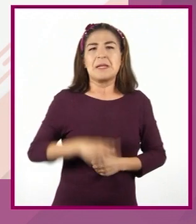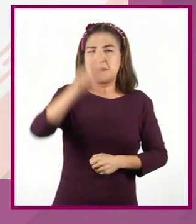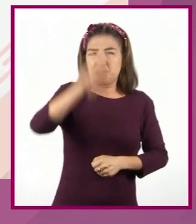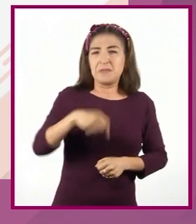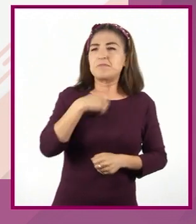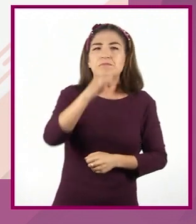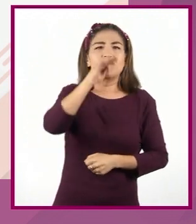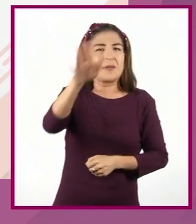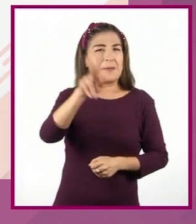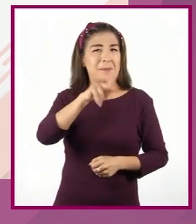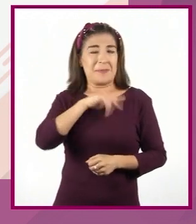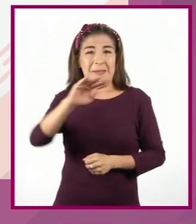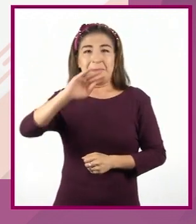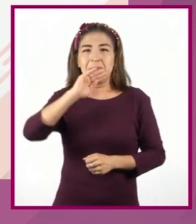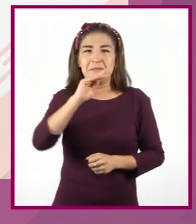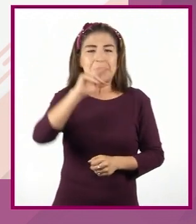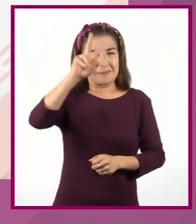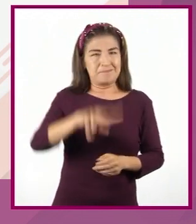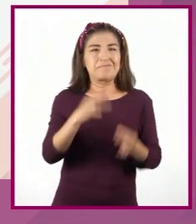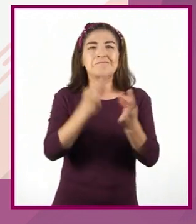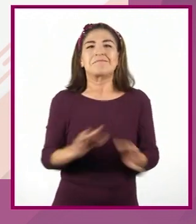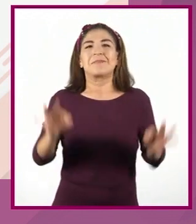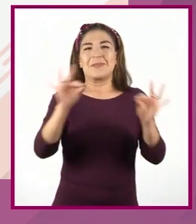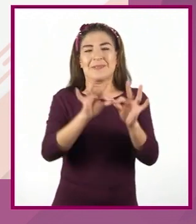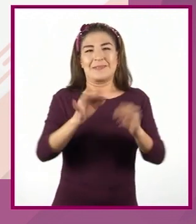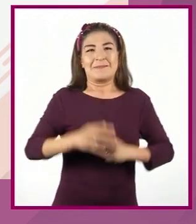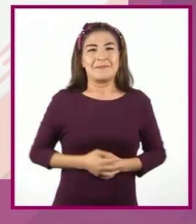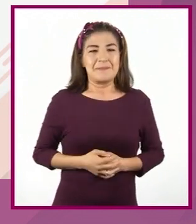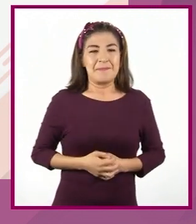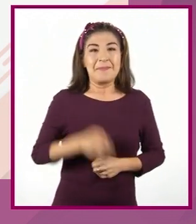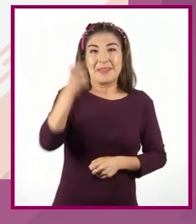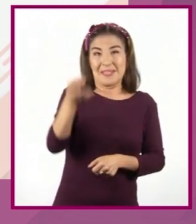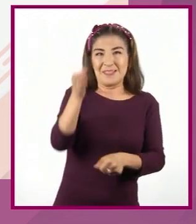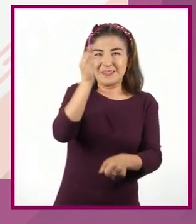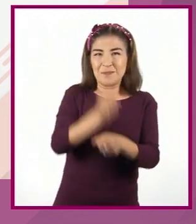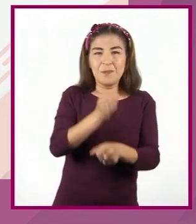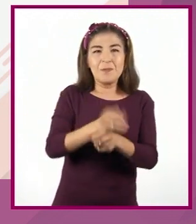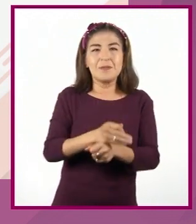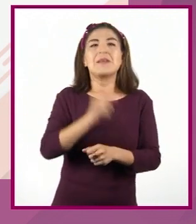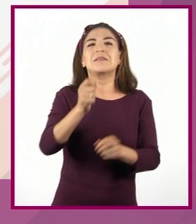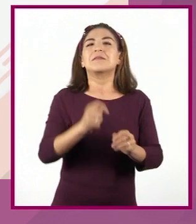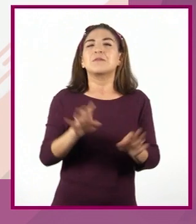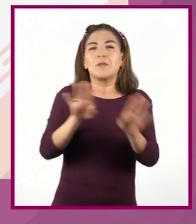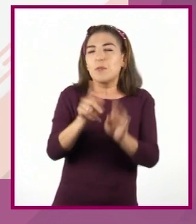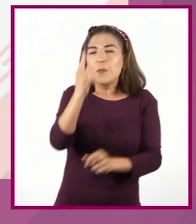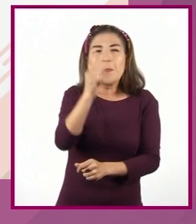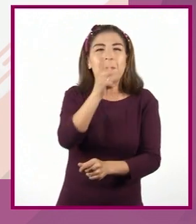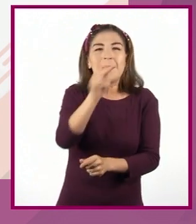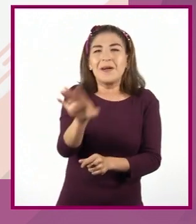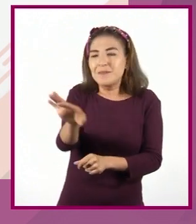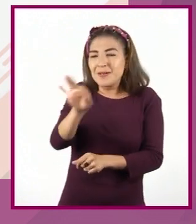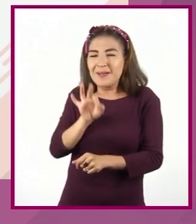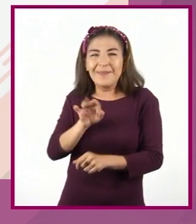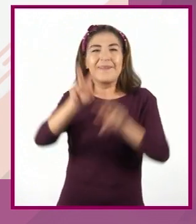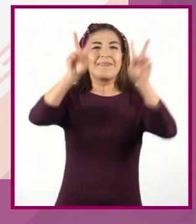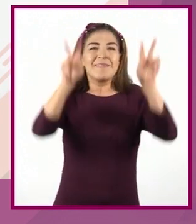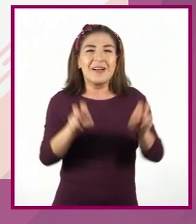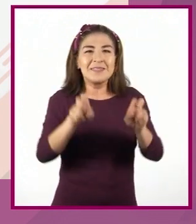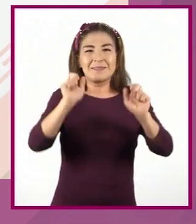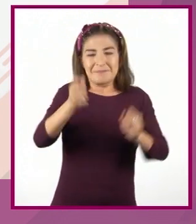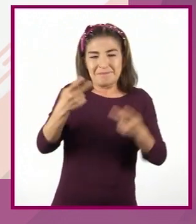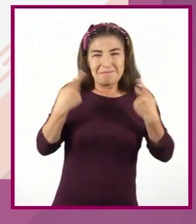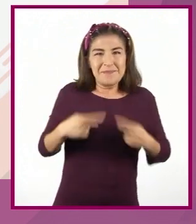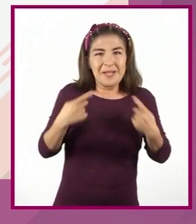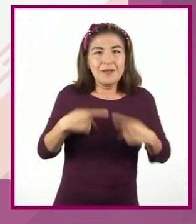mi madre, lo más valioso que tengo. En este caso, solo basta que tomemos una palabra, frase,